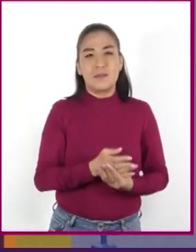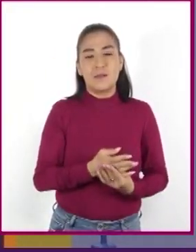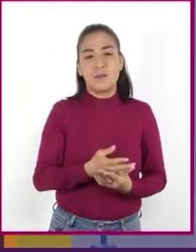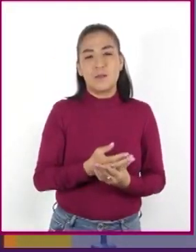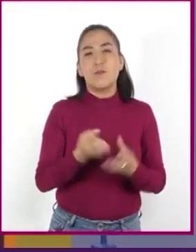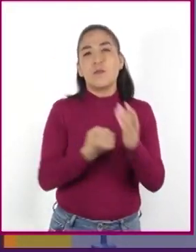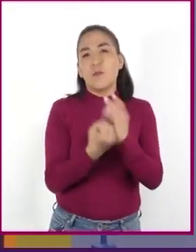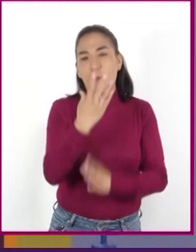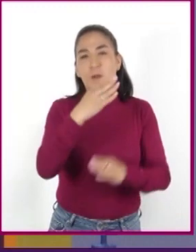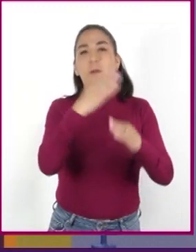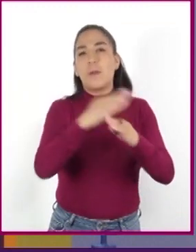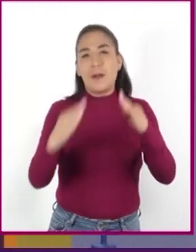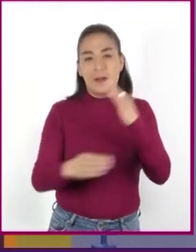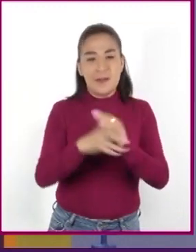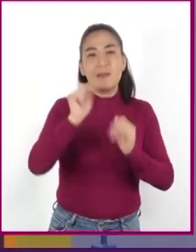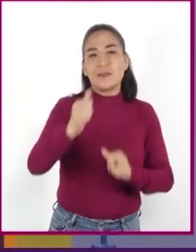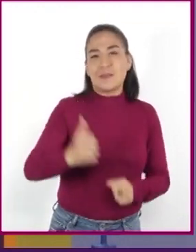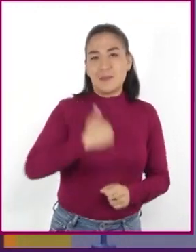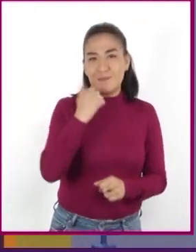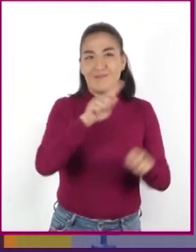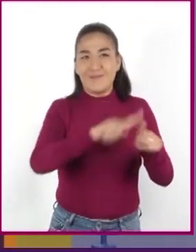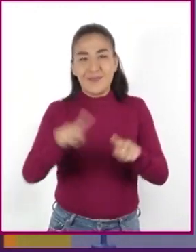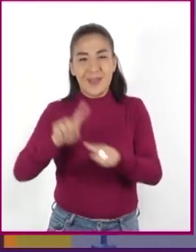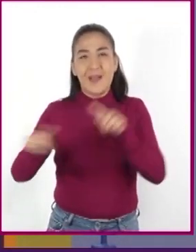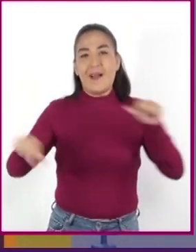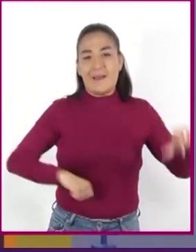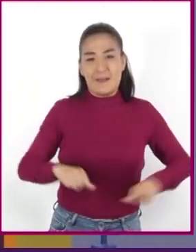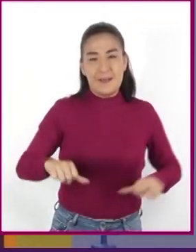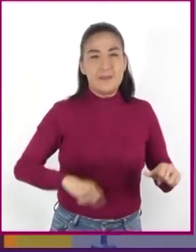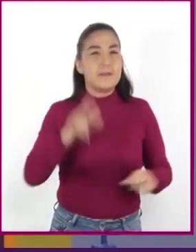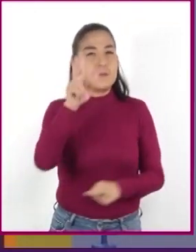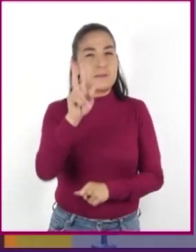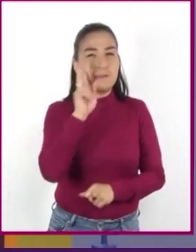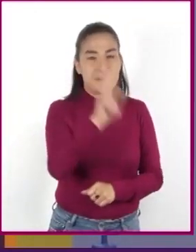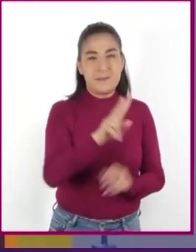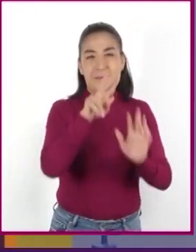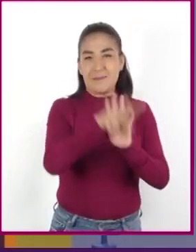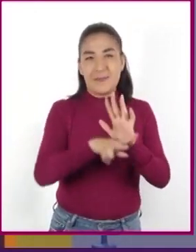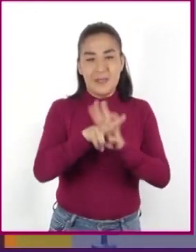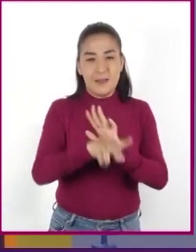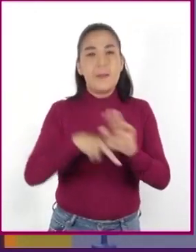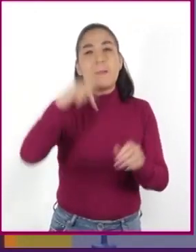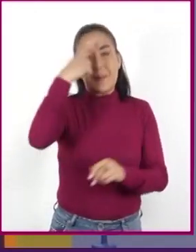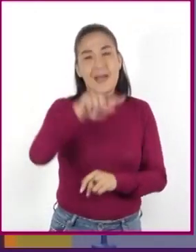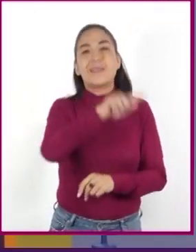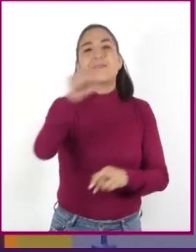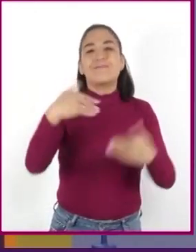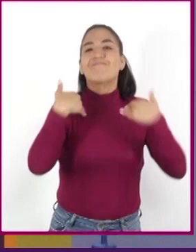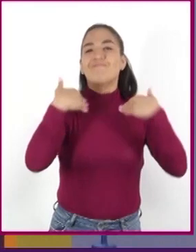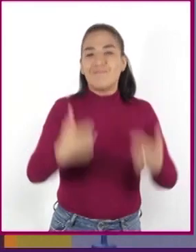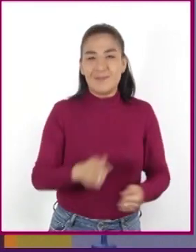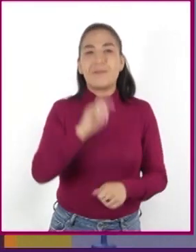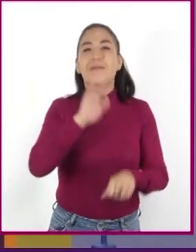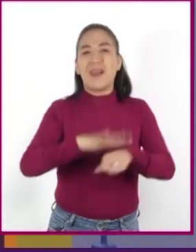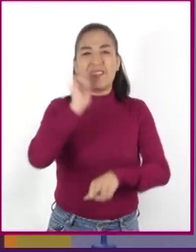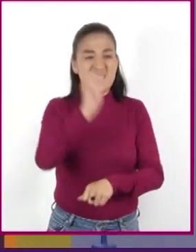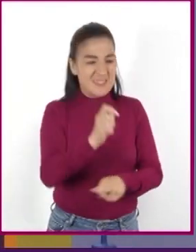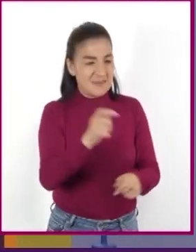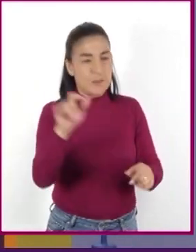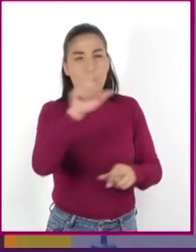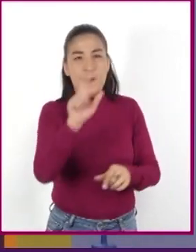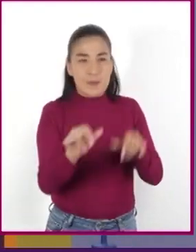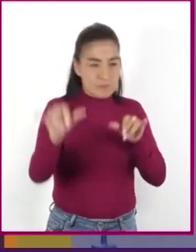que se aprovechan en diferentes actividades. Observen el siguiente video para comprender qué pasa cuando